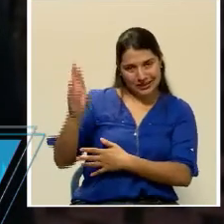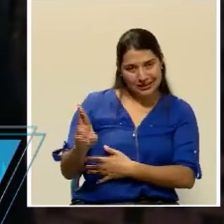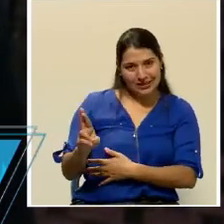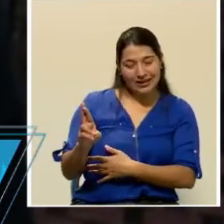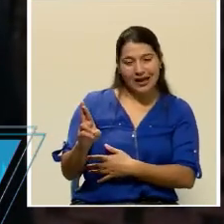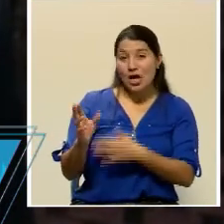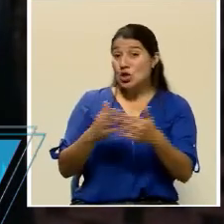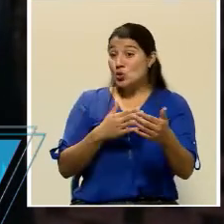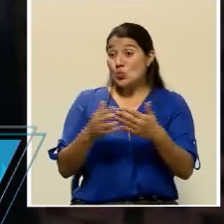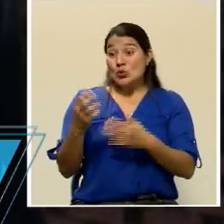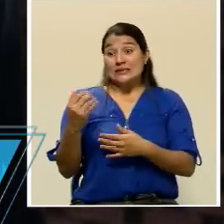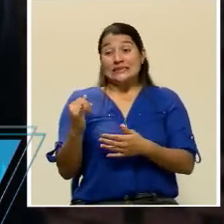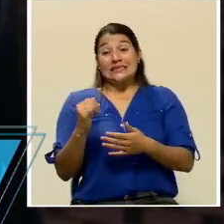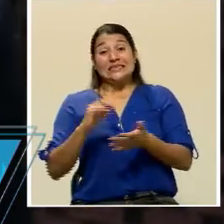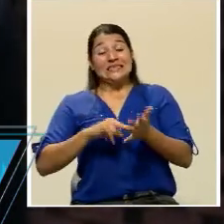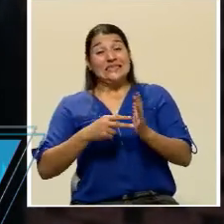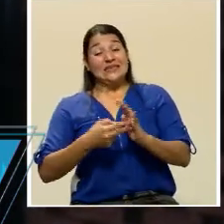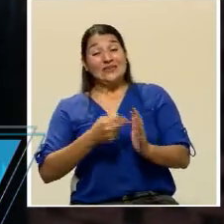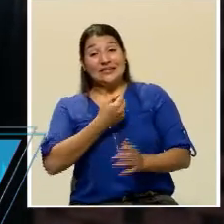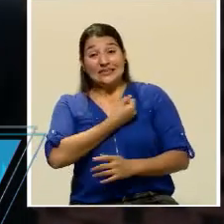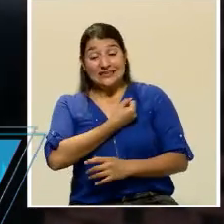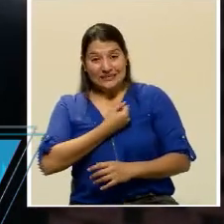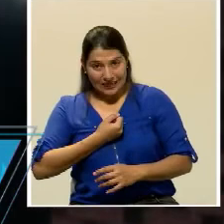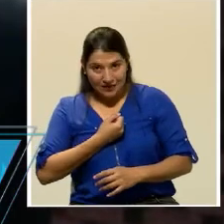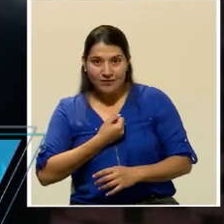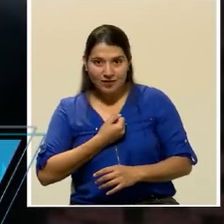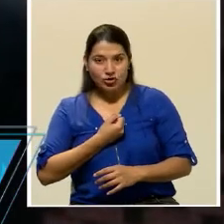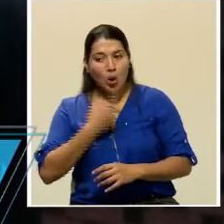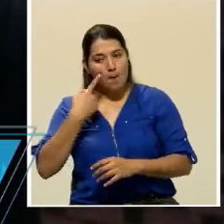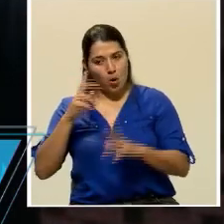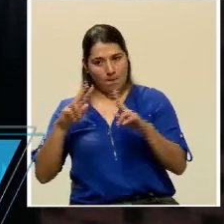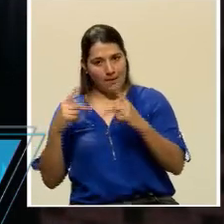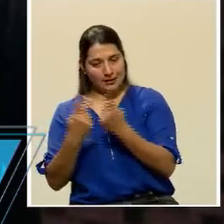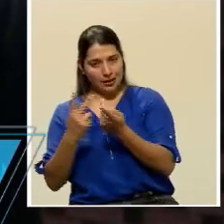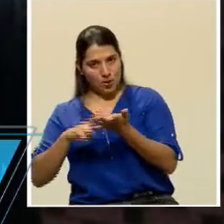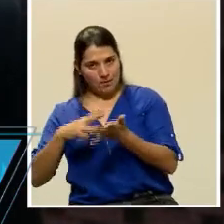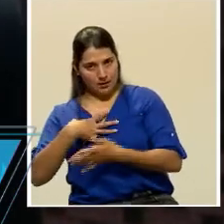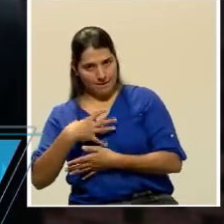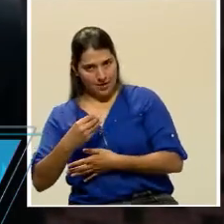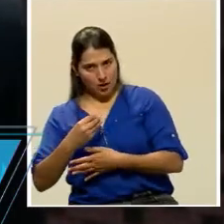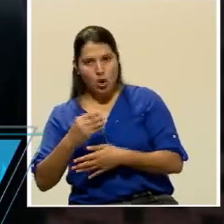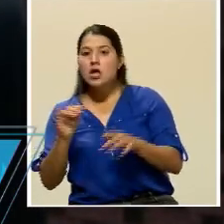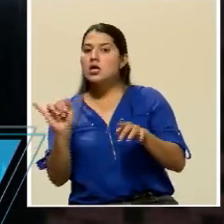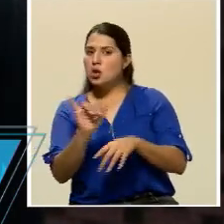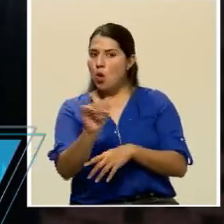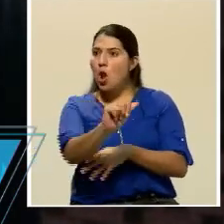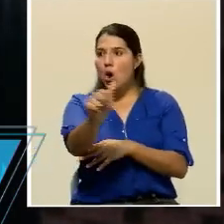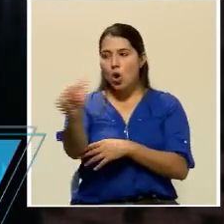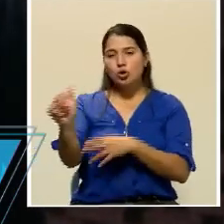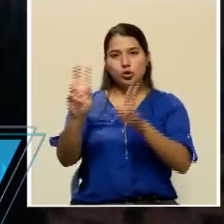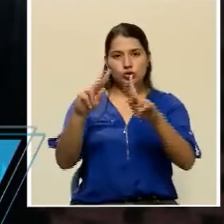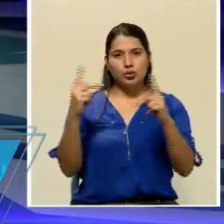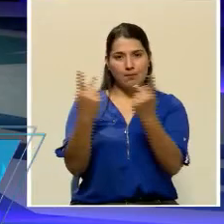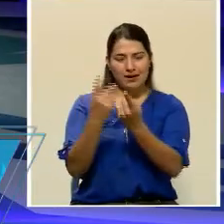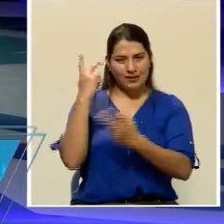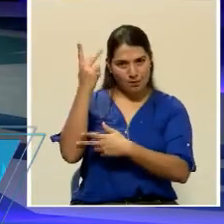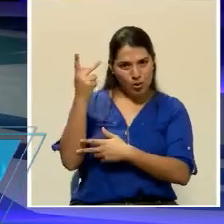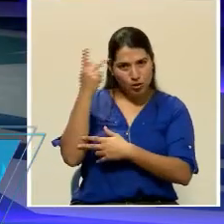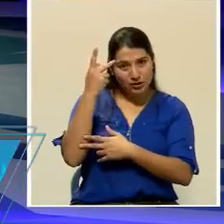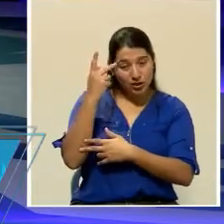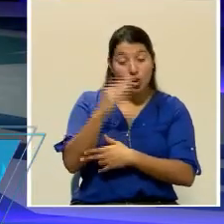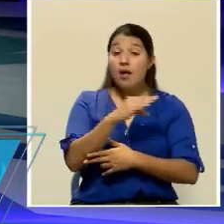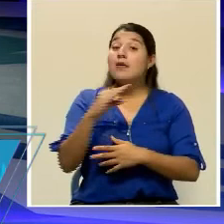un sacrificio que va a ser no solo de parte de Liberación Nacional, va a ser de parte de todos los partidos políticos.